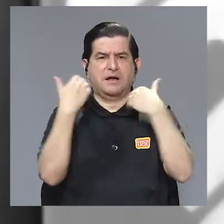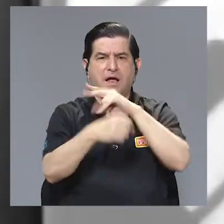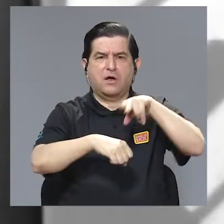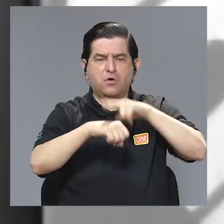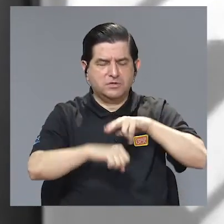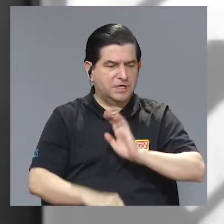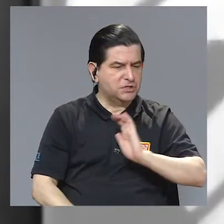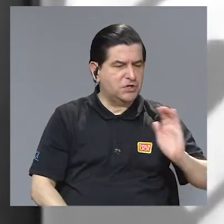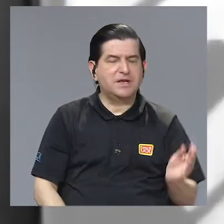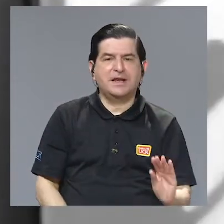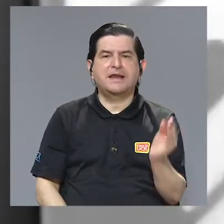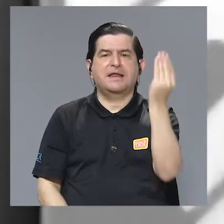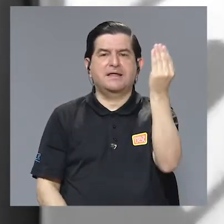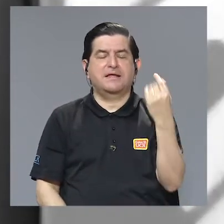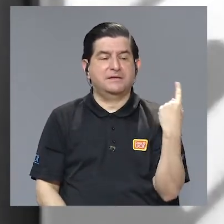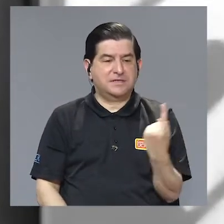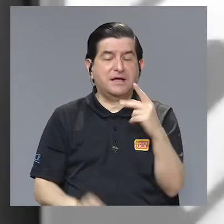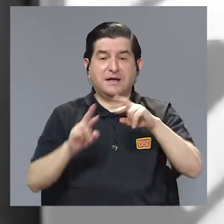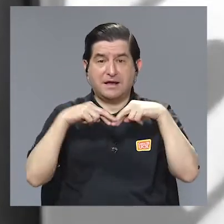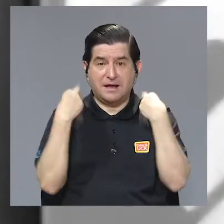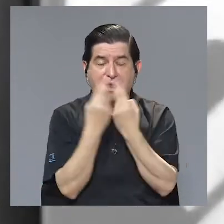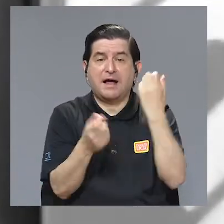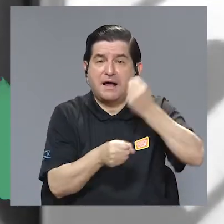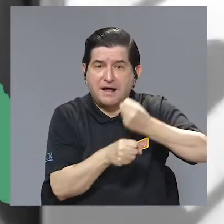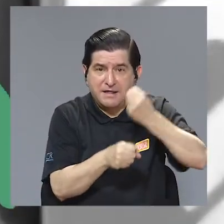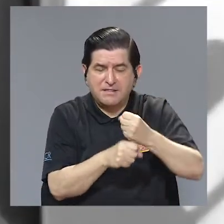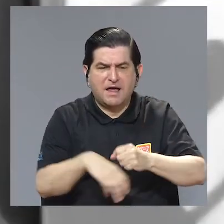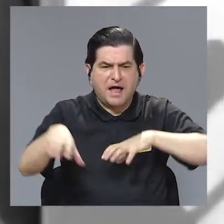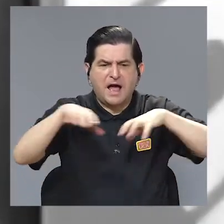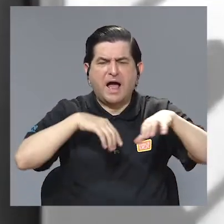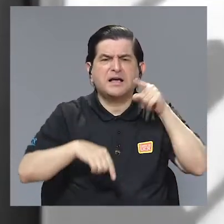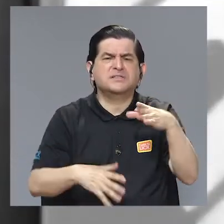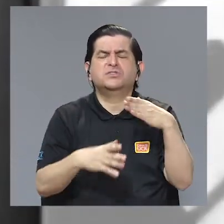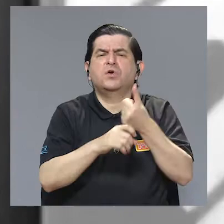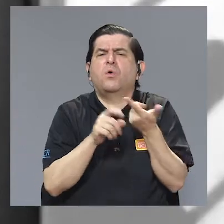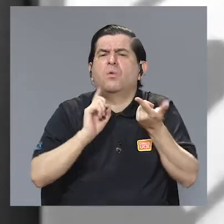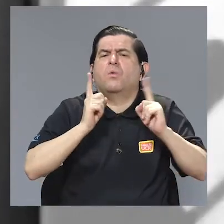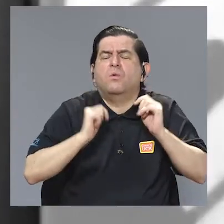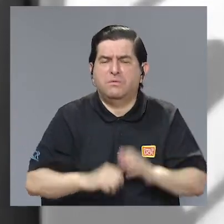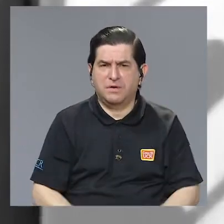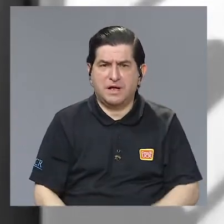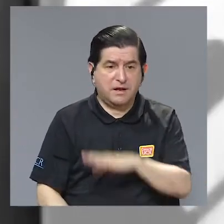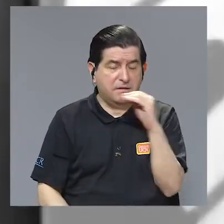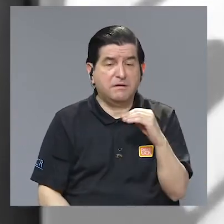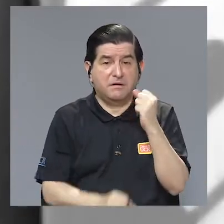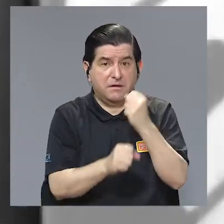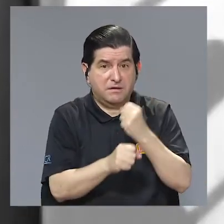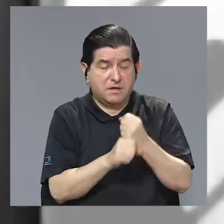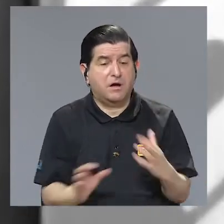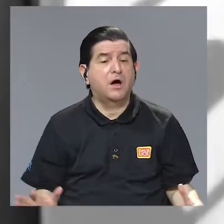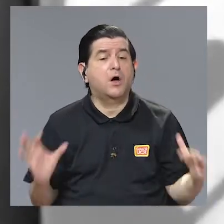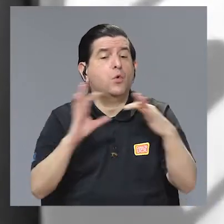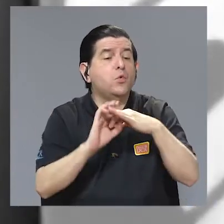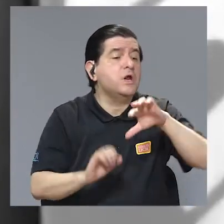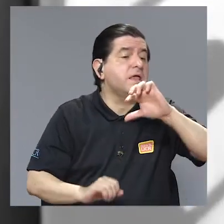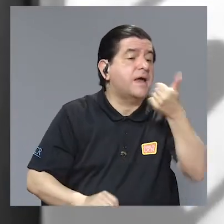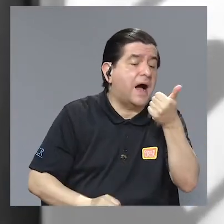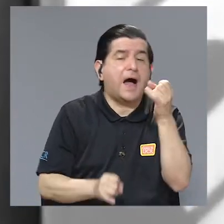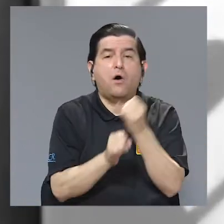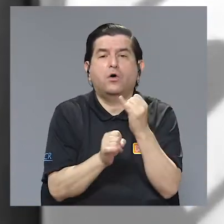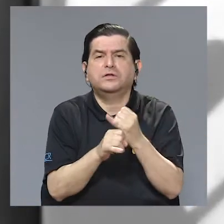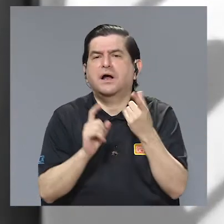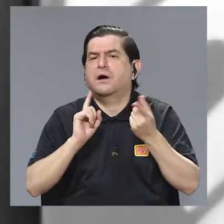Consejo Nacional de Niñez y Adolescencia en cada sesión de trabajo qué acciones se está implementando y cuáles se está trabajando en conjunto con